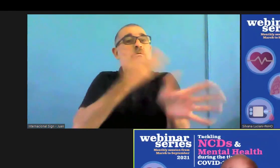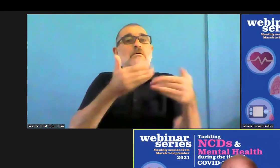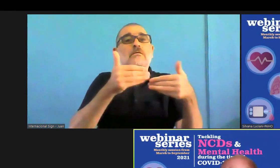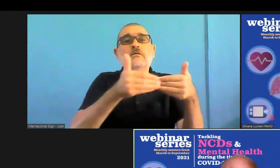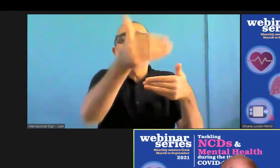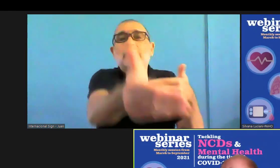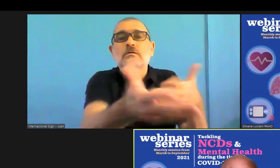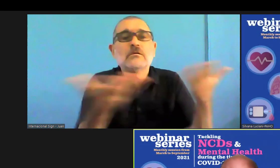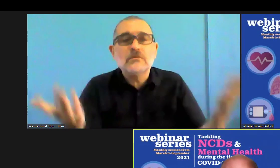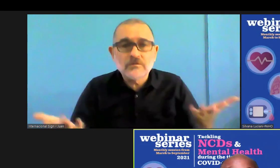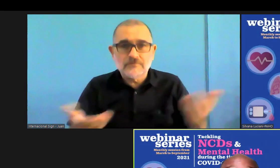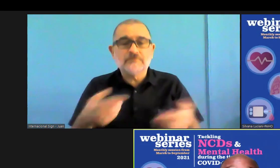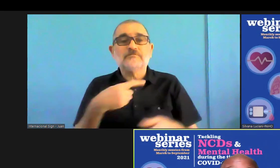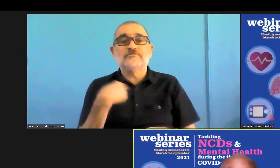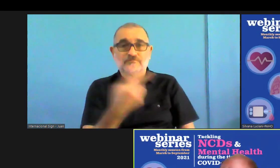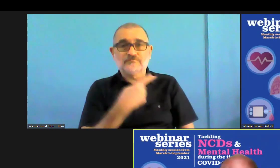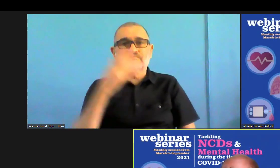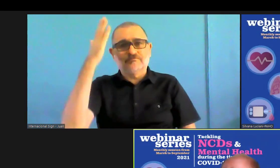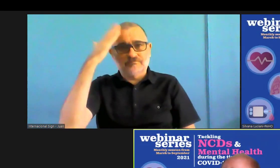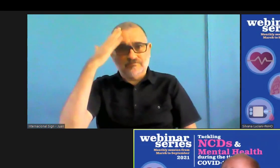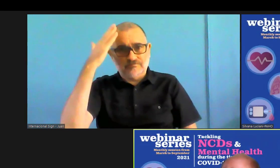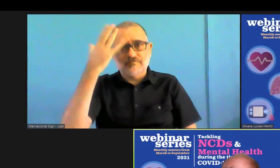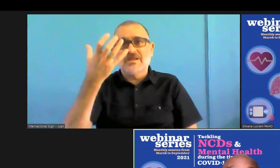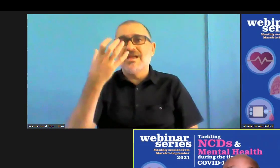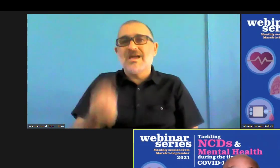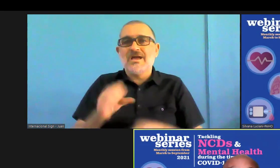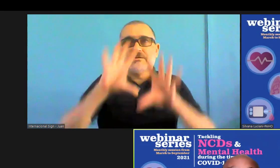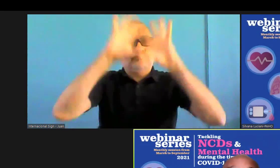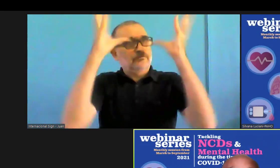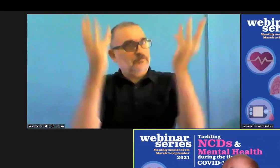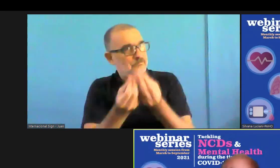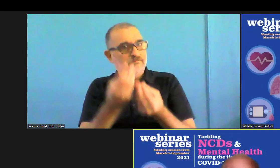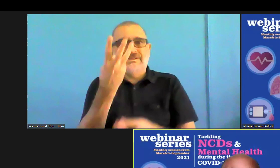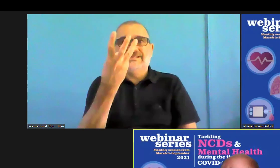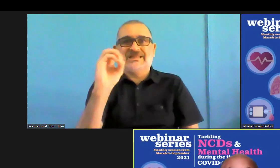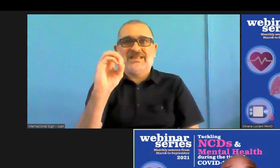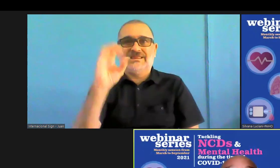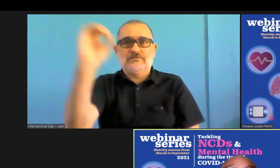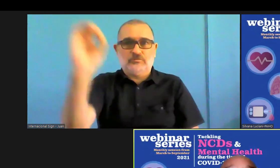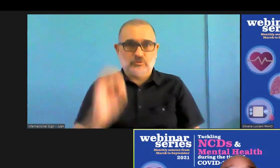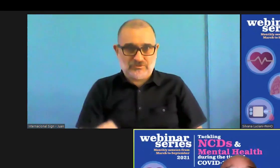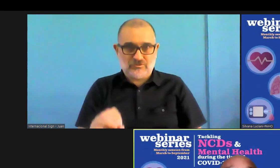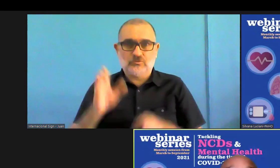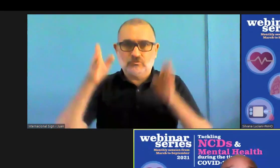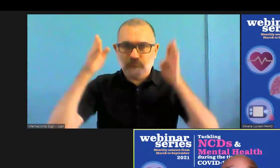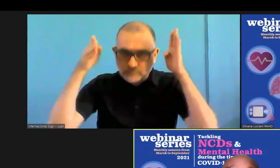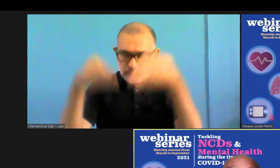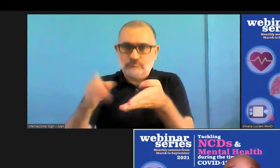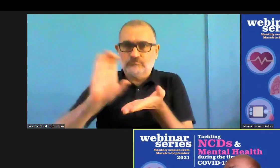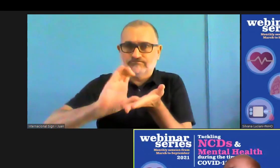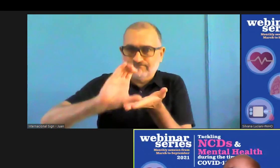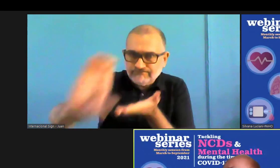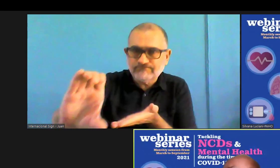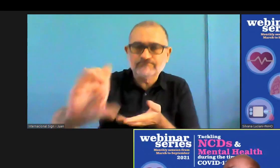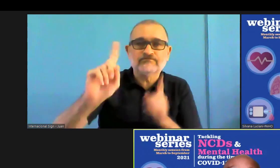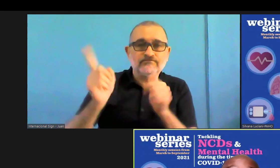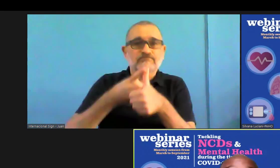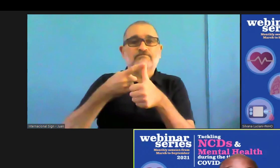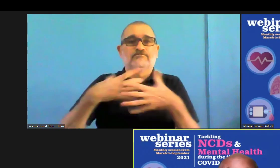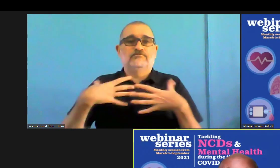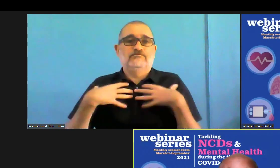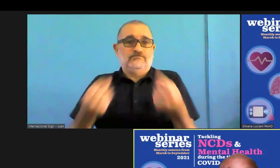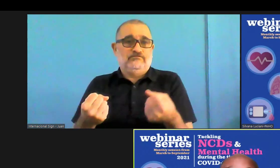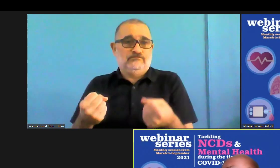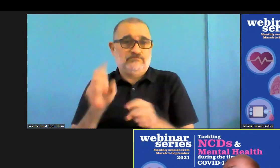charla sobre eso. ¿Qué significa inversión? Quiere decir financiero, quiere decir efectivo. Y después del